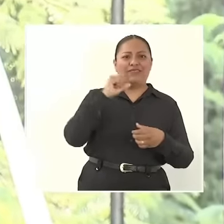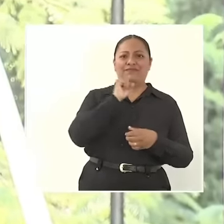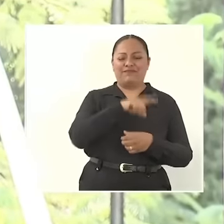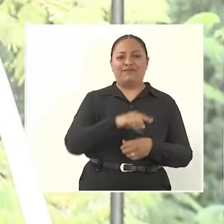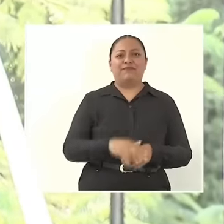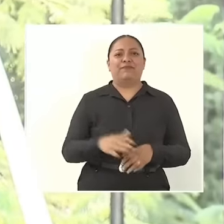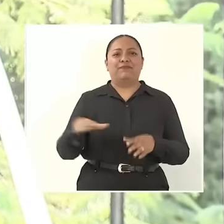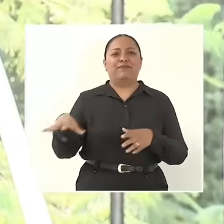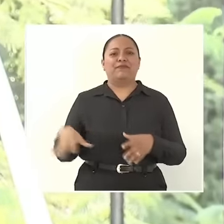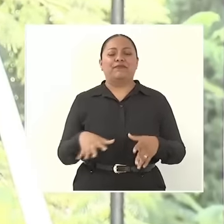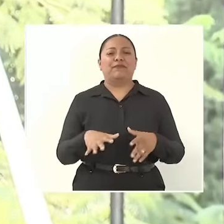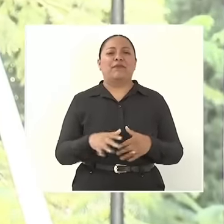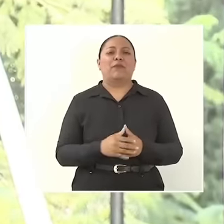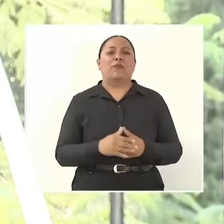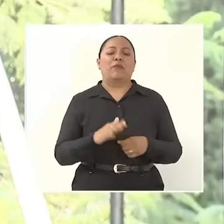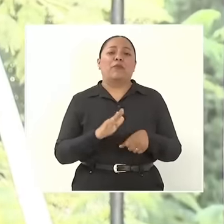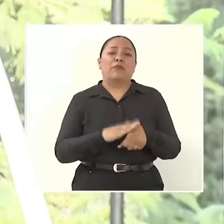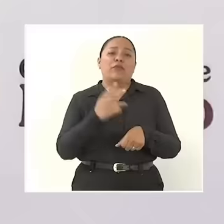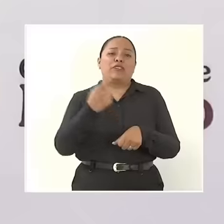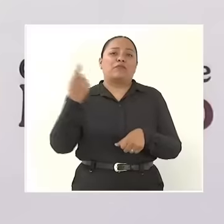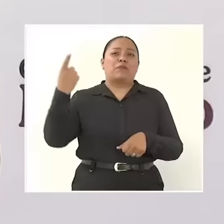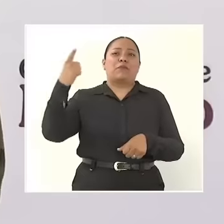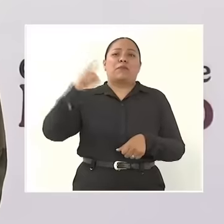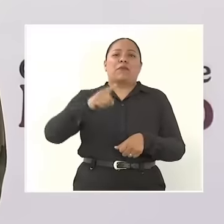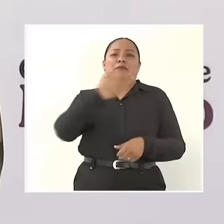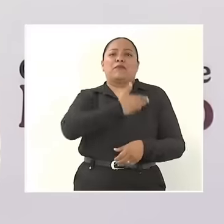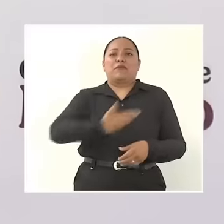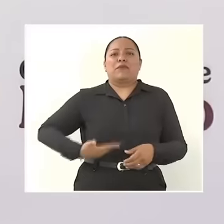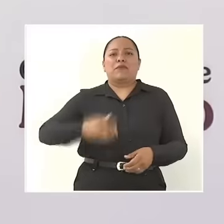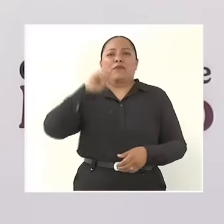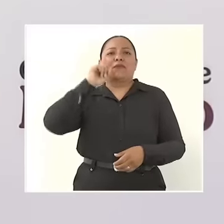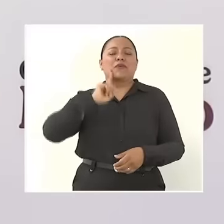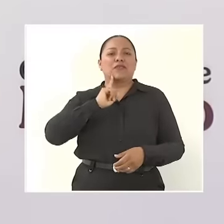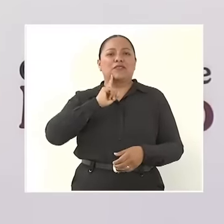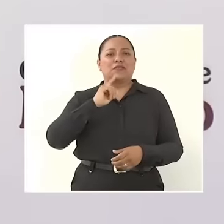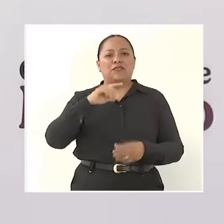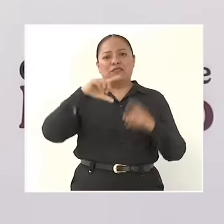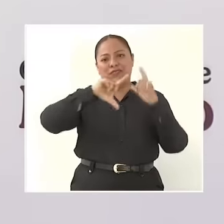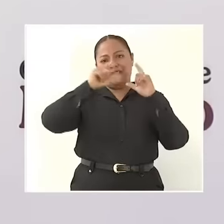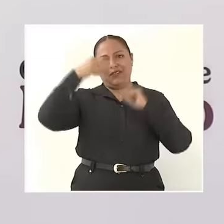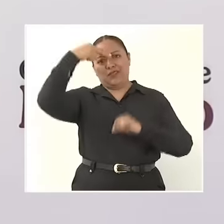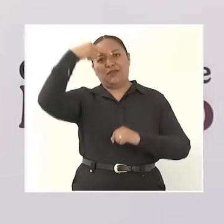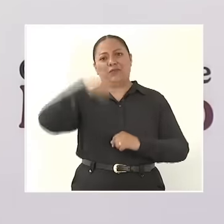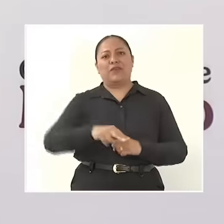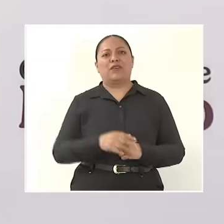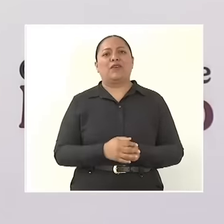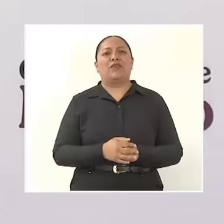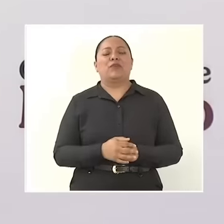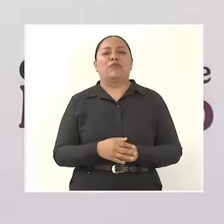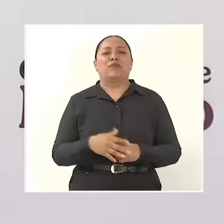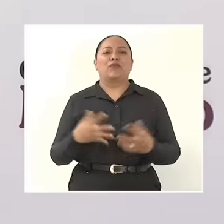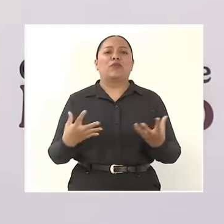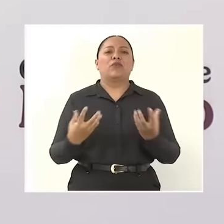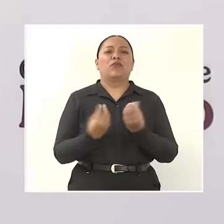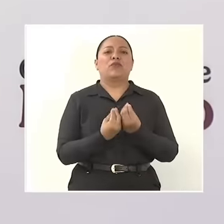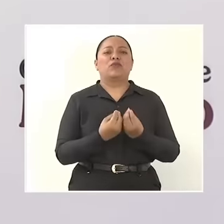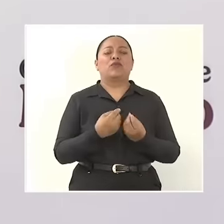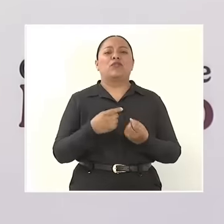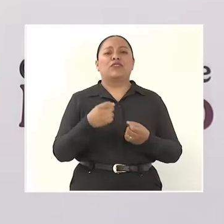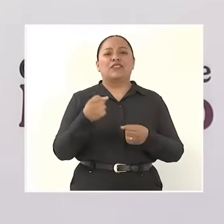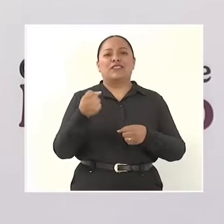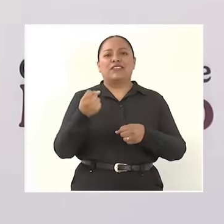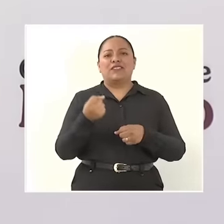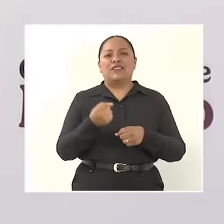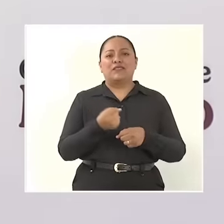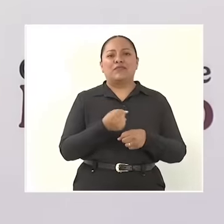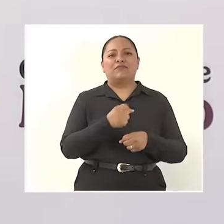talleres. Por mandato presidencial, y en cumplimiento al actual convenio marco de colaboración entre la Secretaría de Infraestructura,